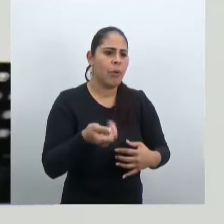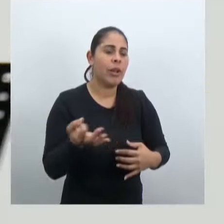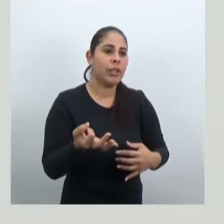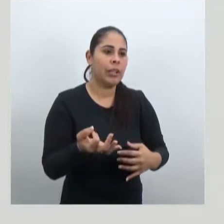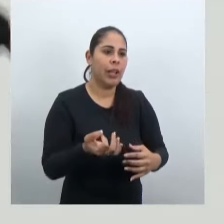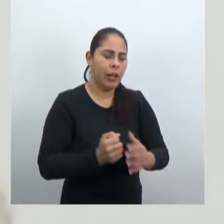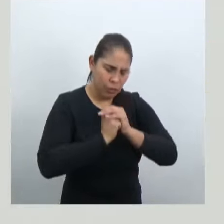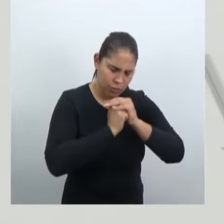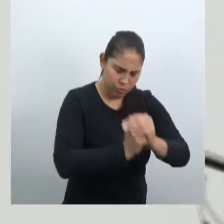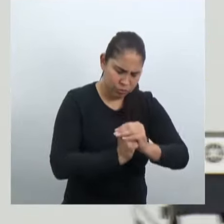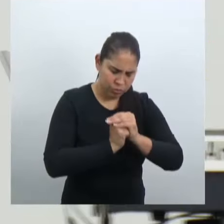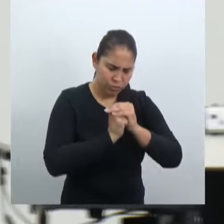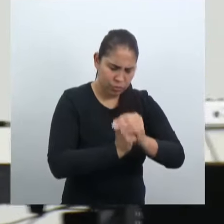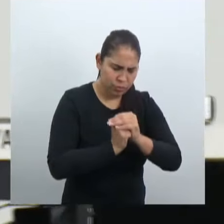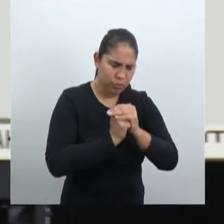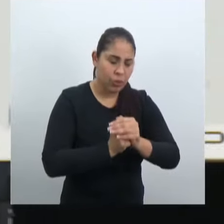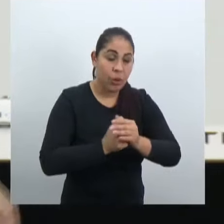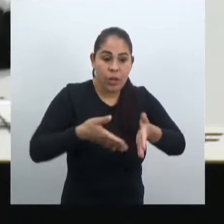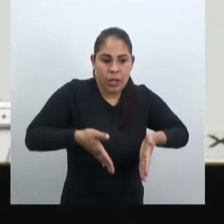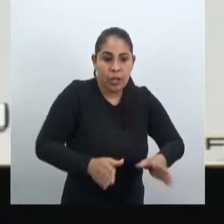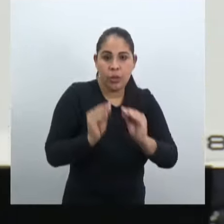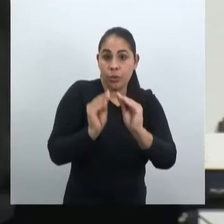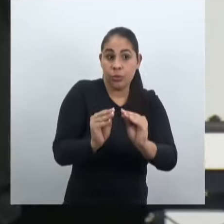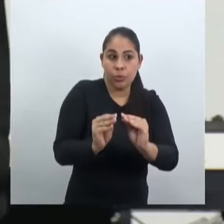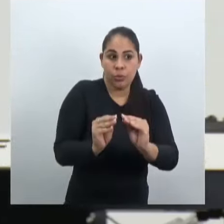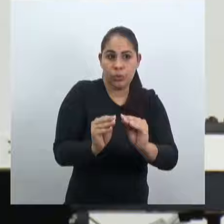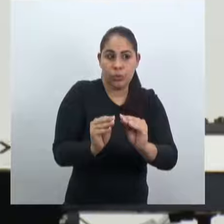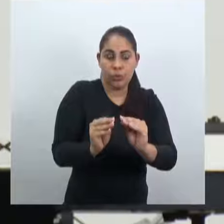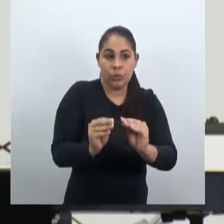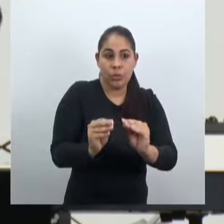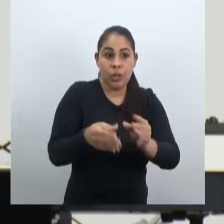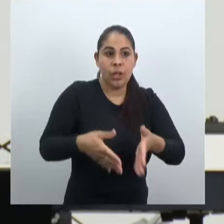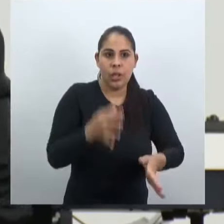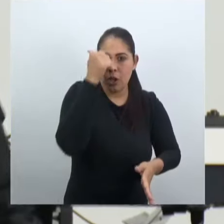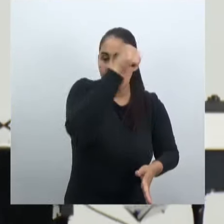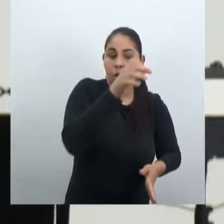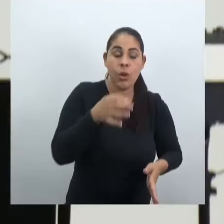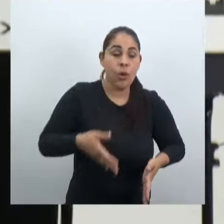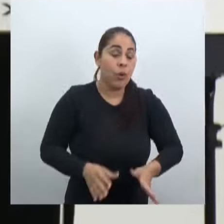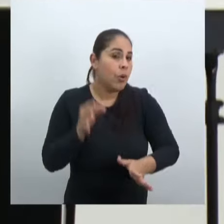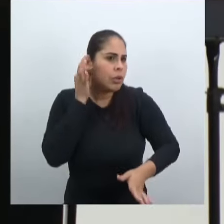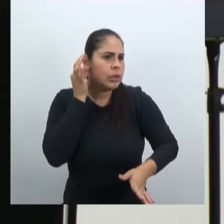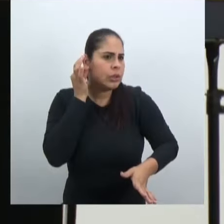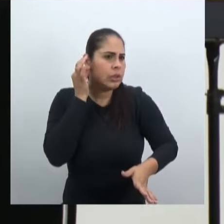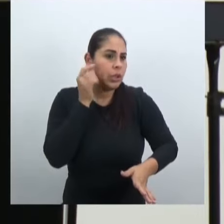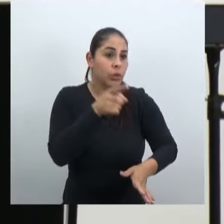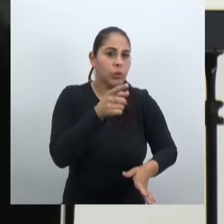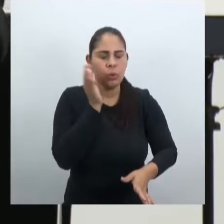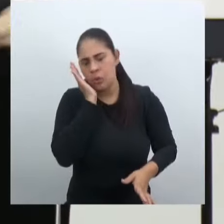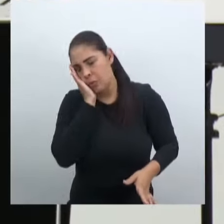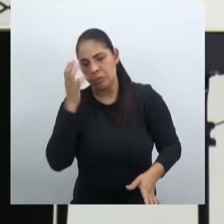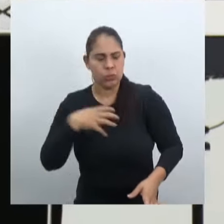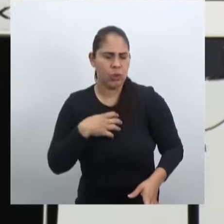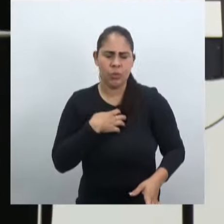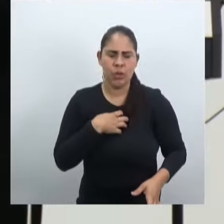se va de noche por ahí por las discotecas, mientras ella está en la discoteca, tú no puedes dormir. Tú te levantas: Señor, te creo,